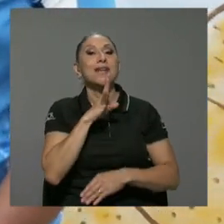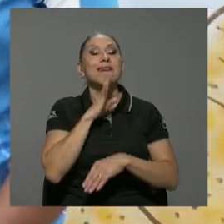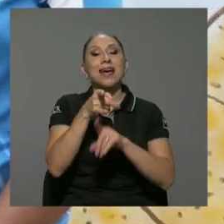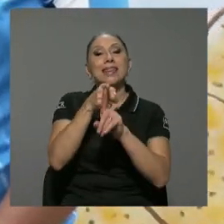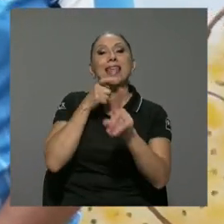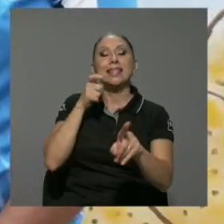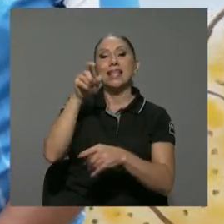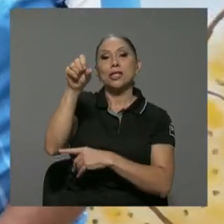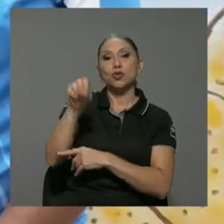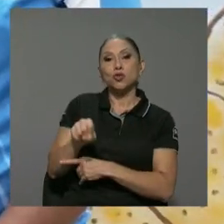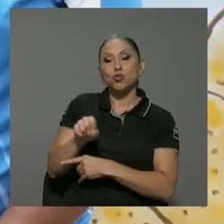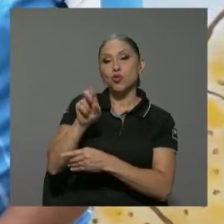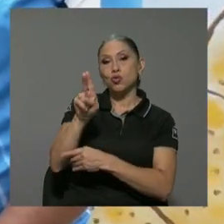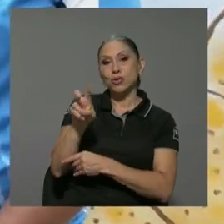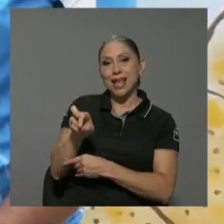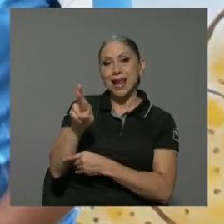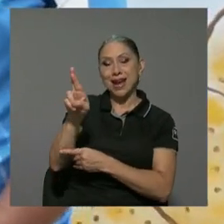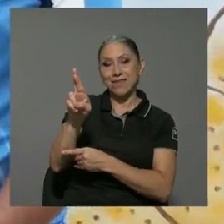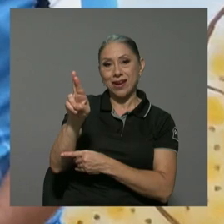del sur para